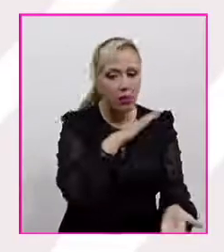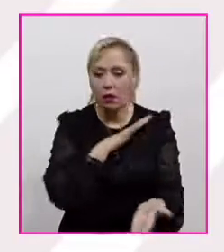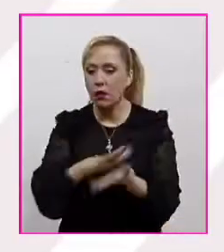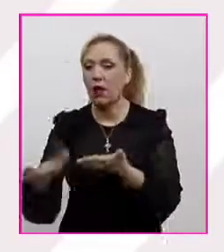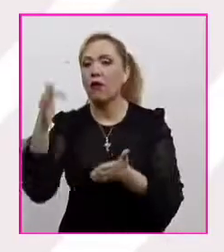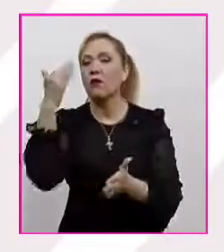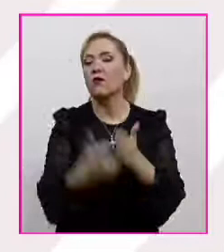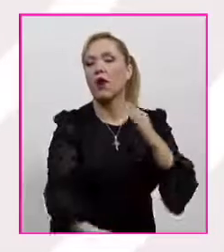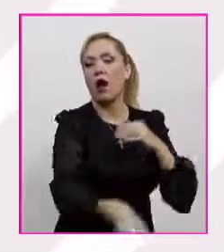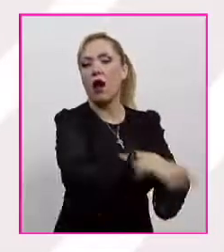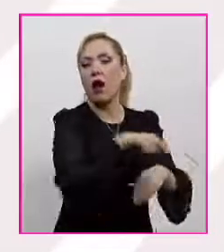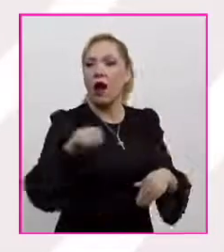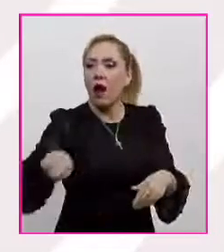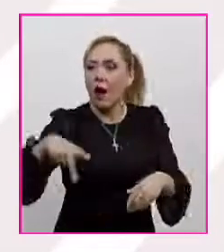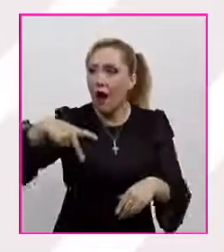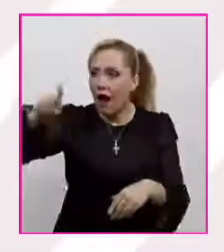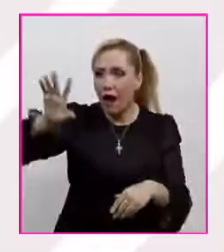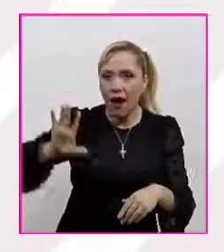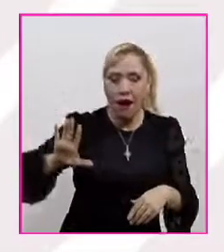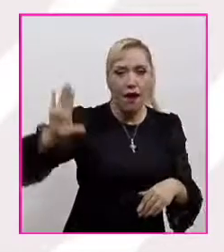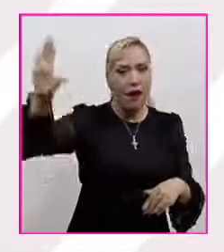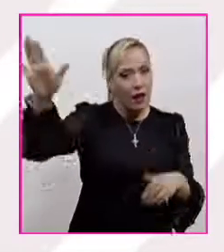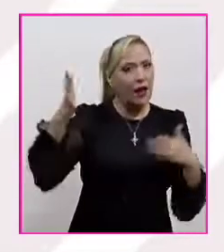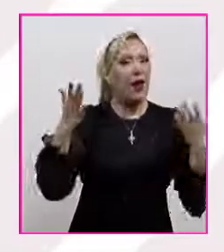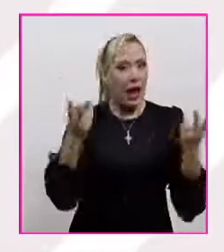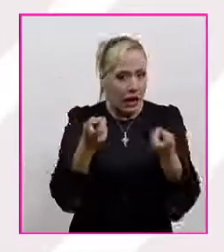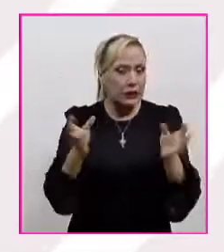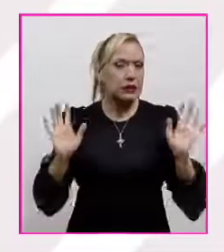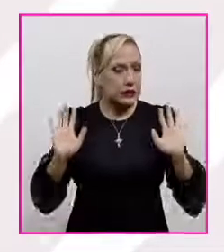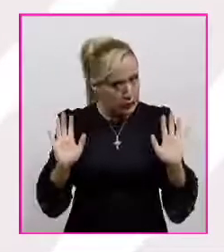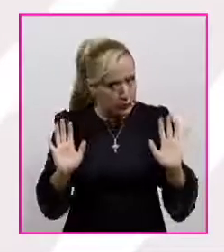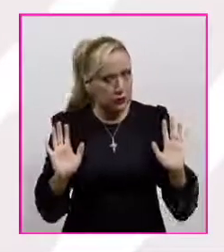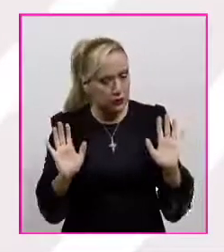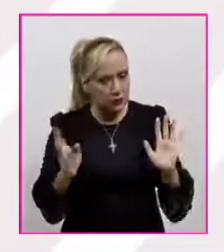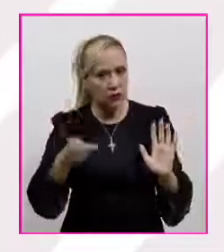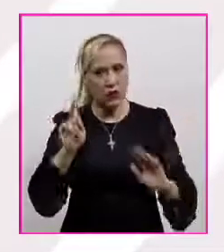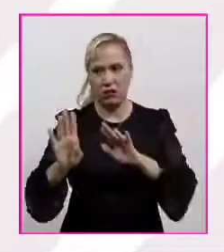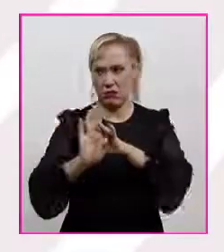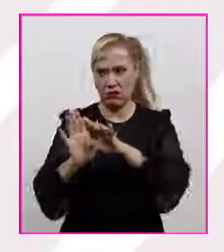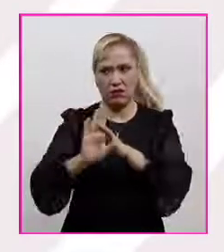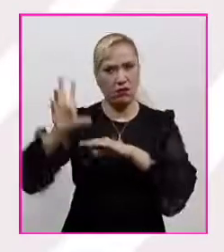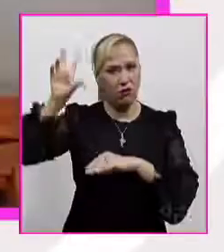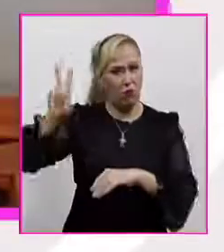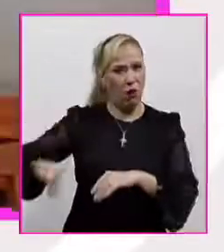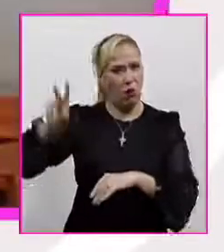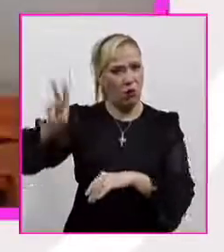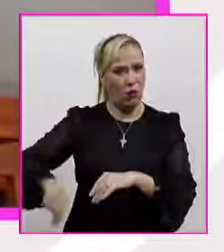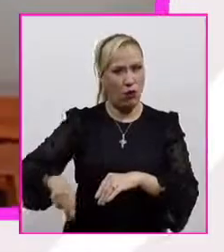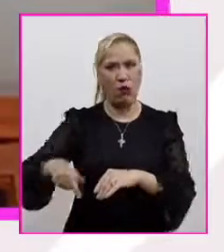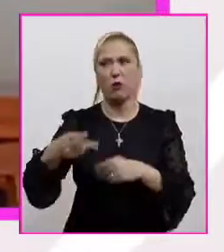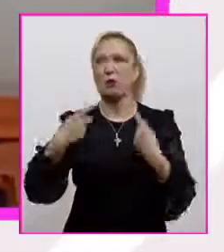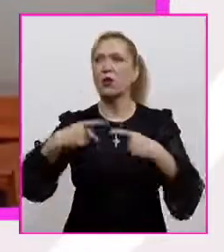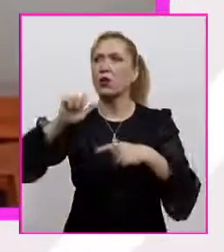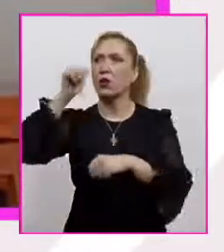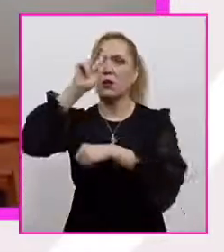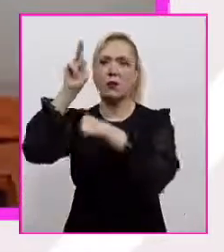hemos visto con personas en situación de calle, lo hemos visto con personas migrantes, no tiene por qué limitarse un acceso a este tipo de